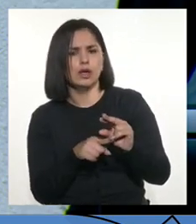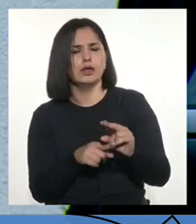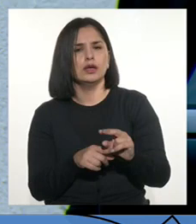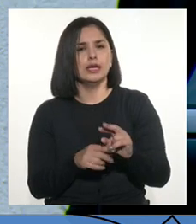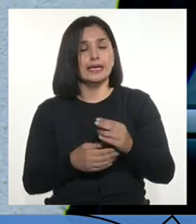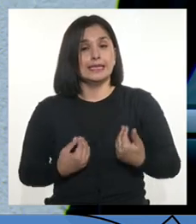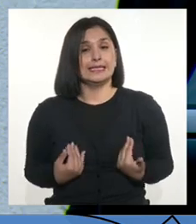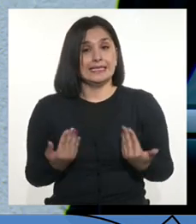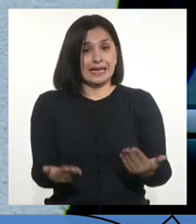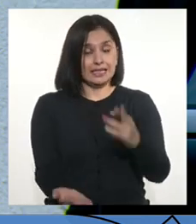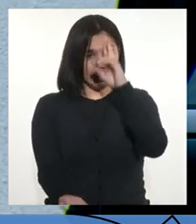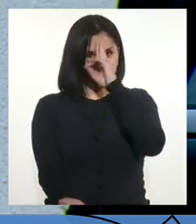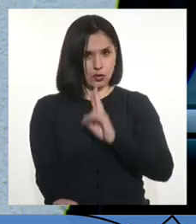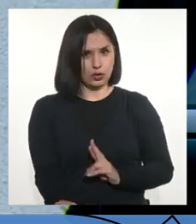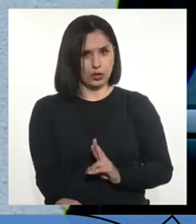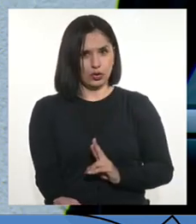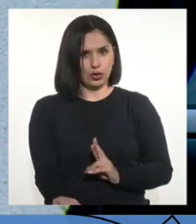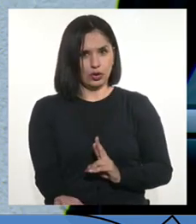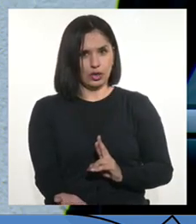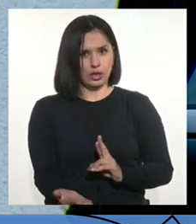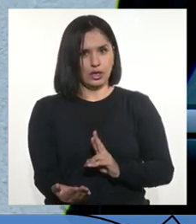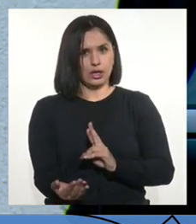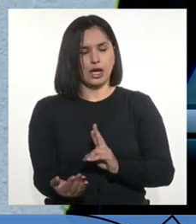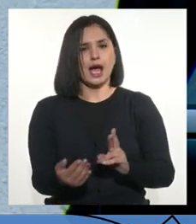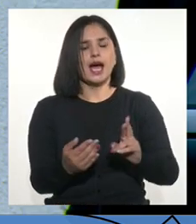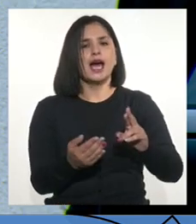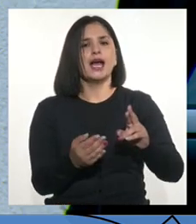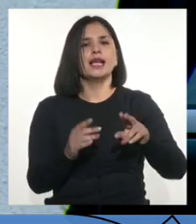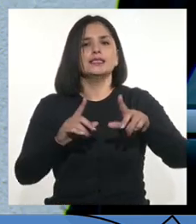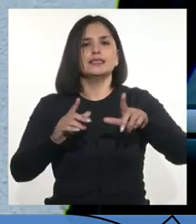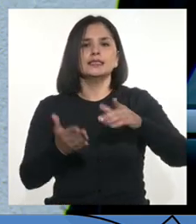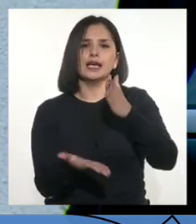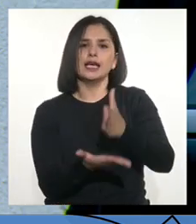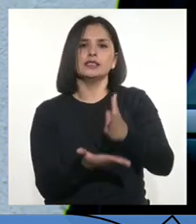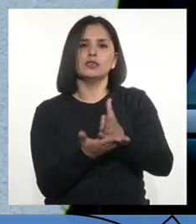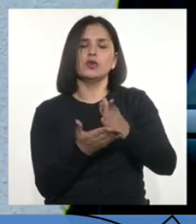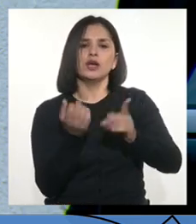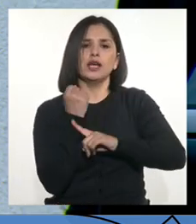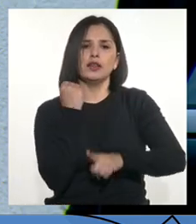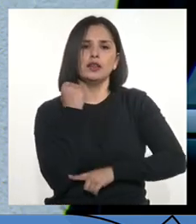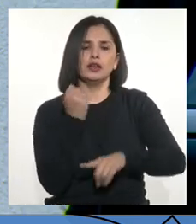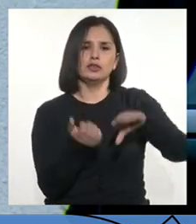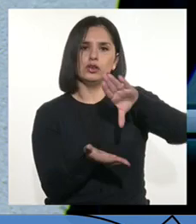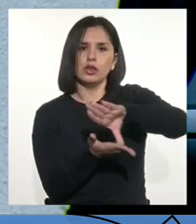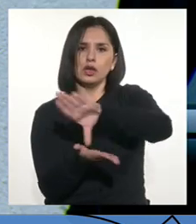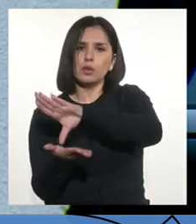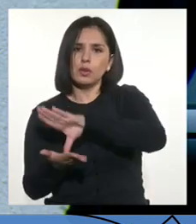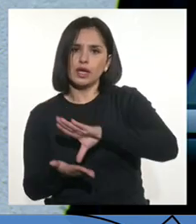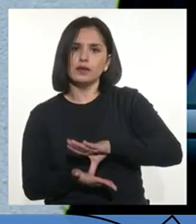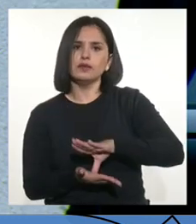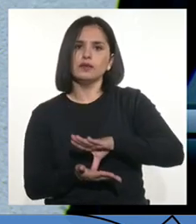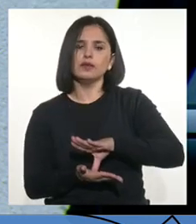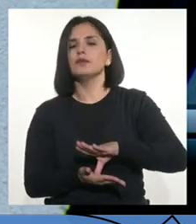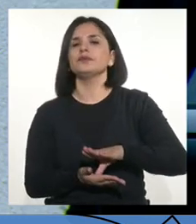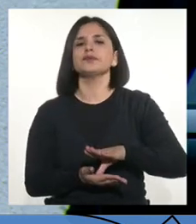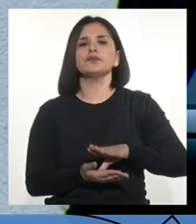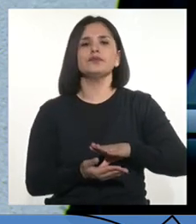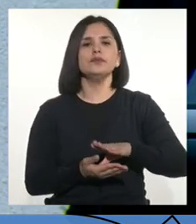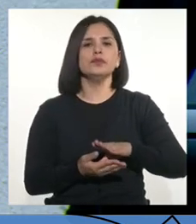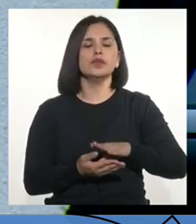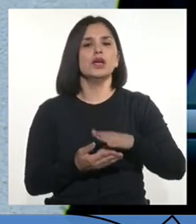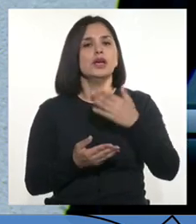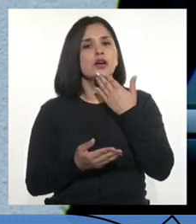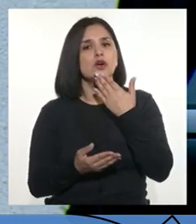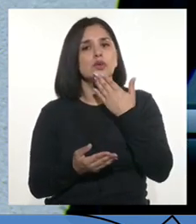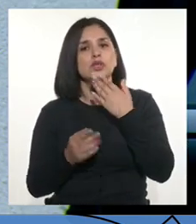un rol muy central a las facultades de derecho del país como centro de pensamiento especializado de la cultura jurídica así como las